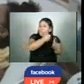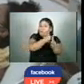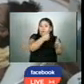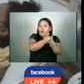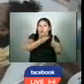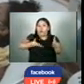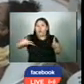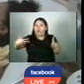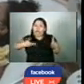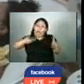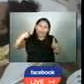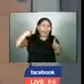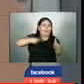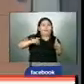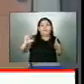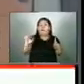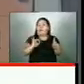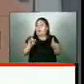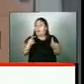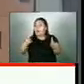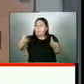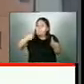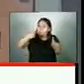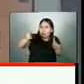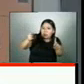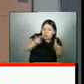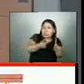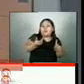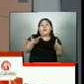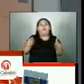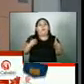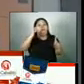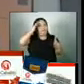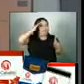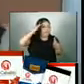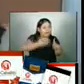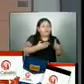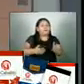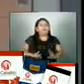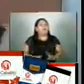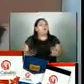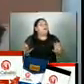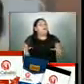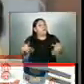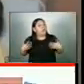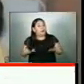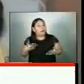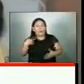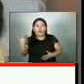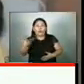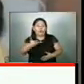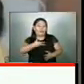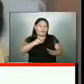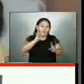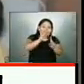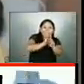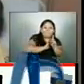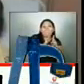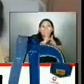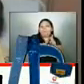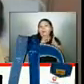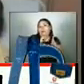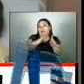tengamos que influir nosotros con medicamentos o atenciones, donde digamos no a la violencia obstétrica,